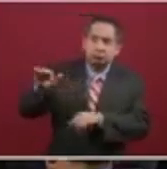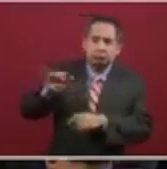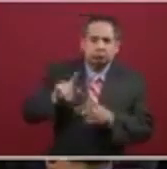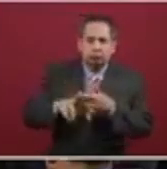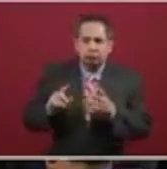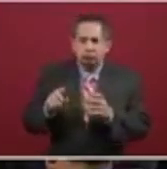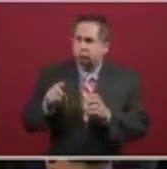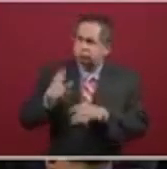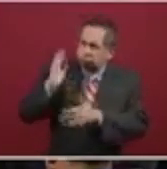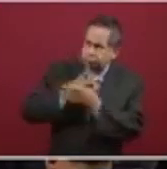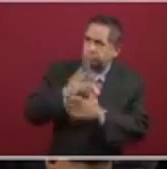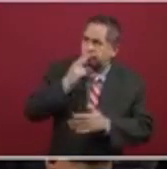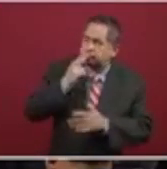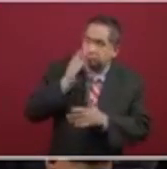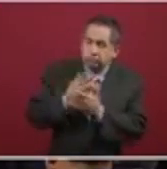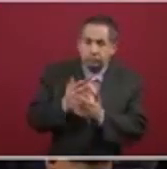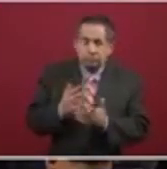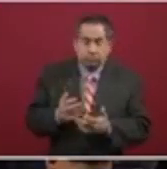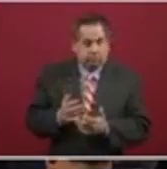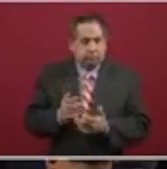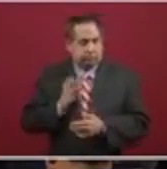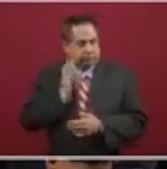deja de fumar.